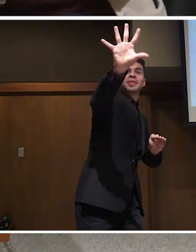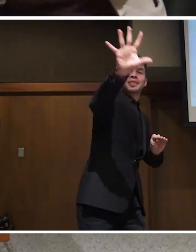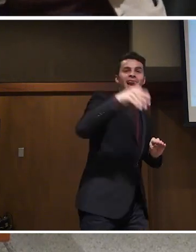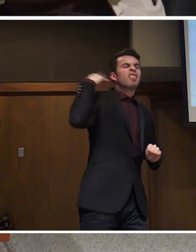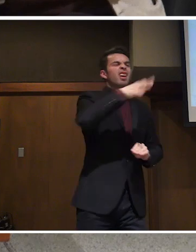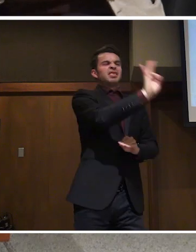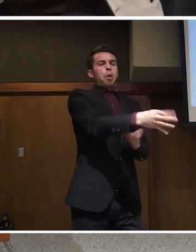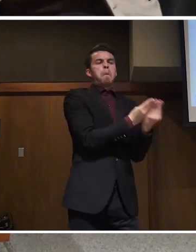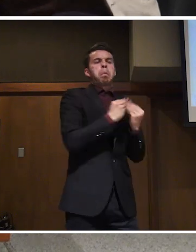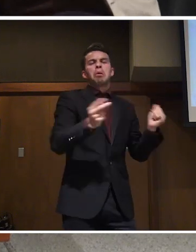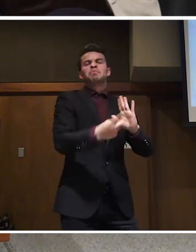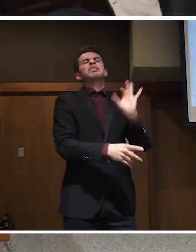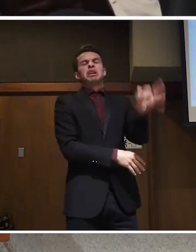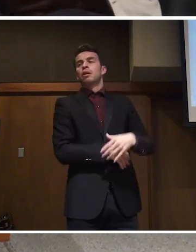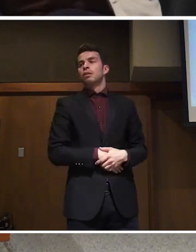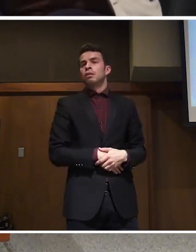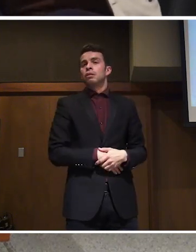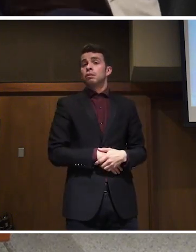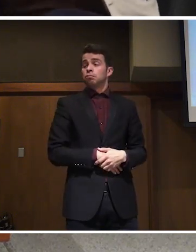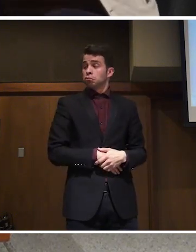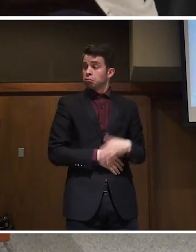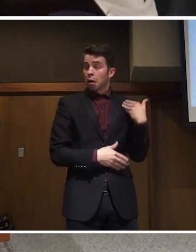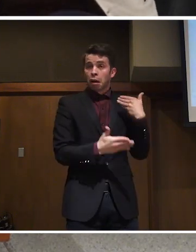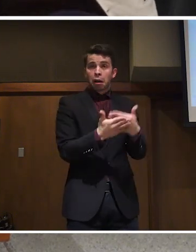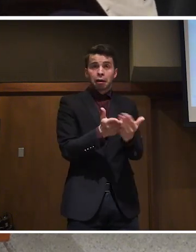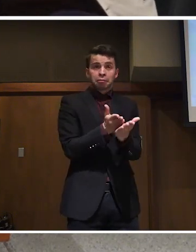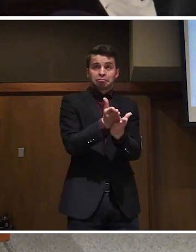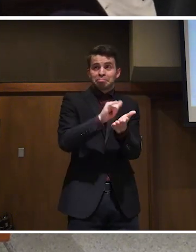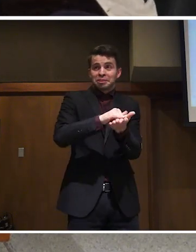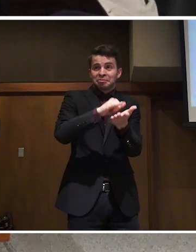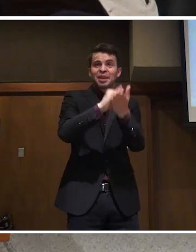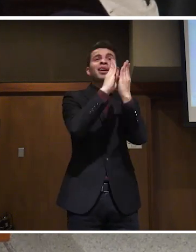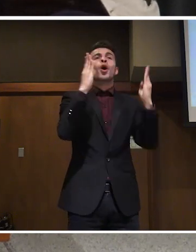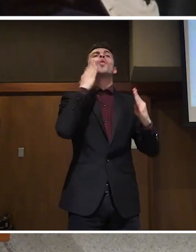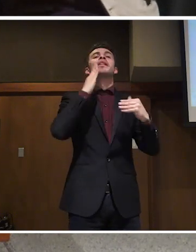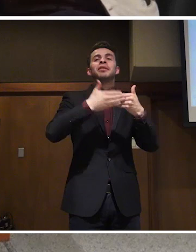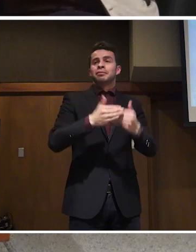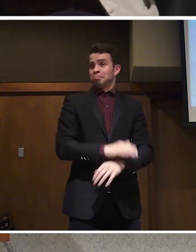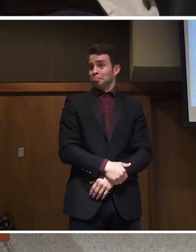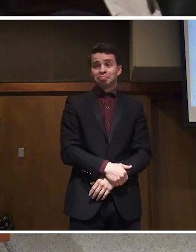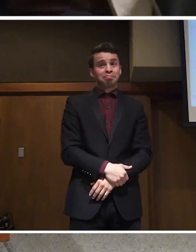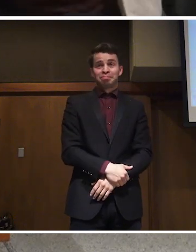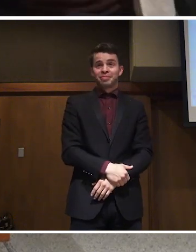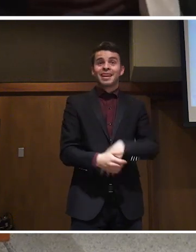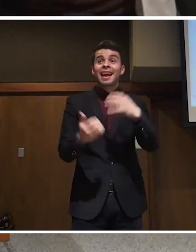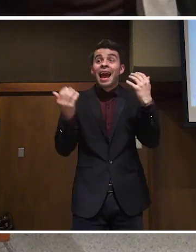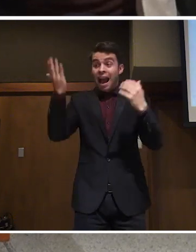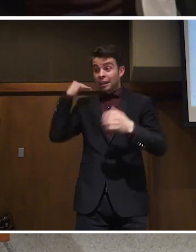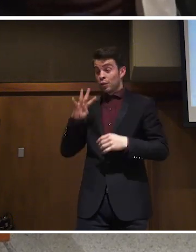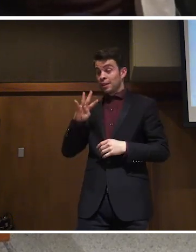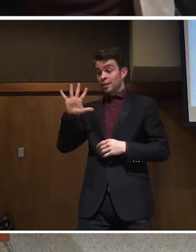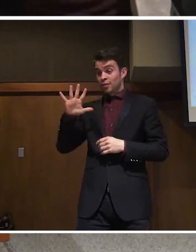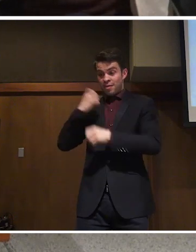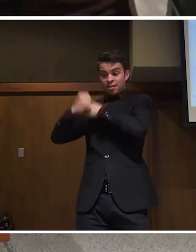no han desaparecido las bibliotecas, sino que la producción de libros es mucho más voluminosa hoy que hace